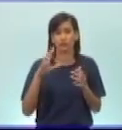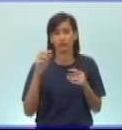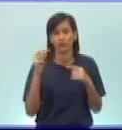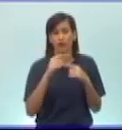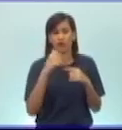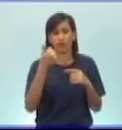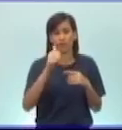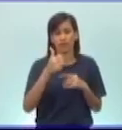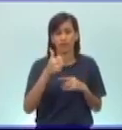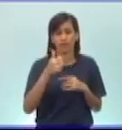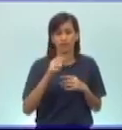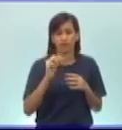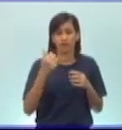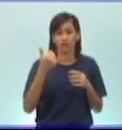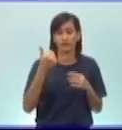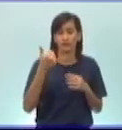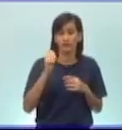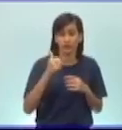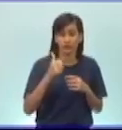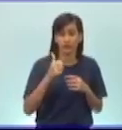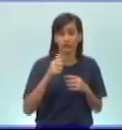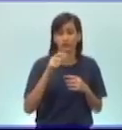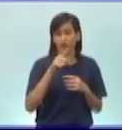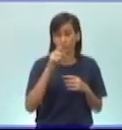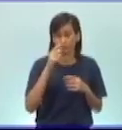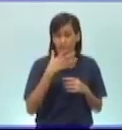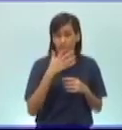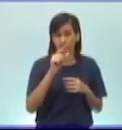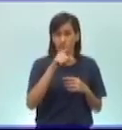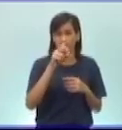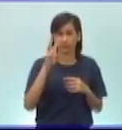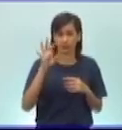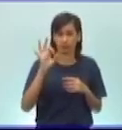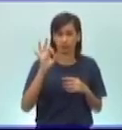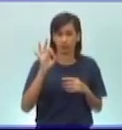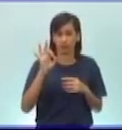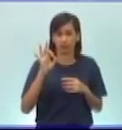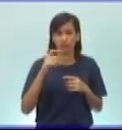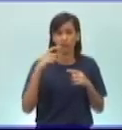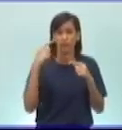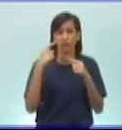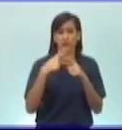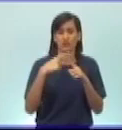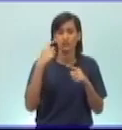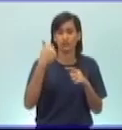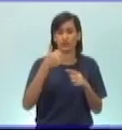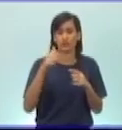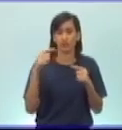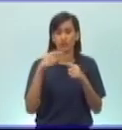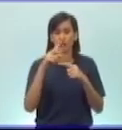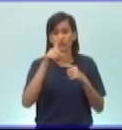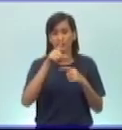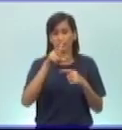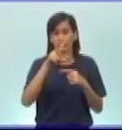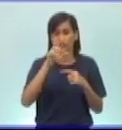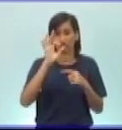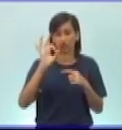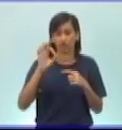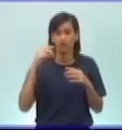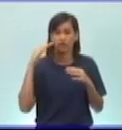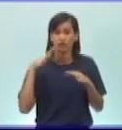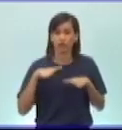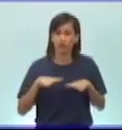10. 10, 18 más 10 es igual a 28 y mantenemos el 30.